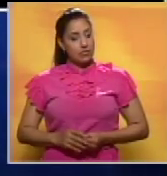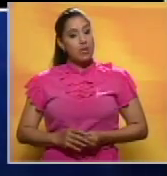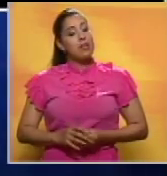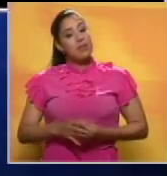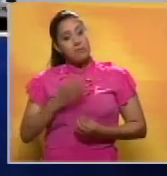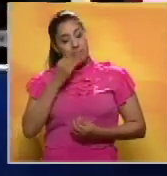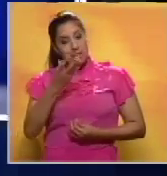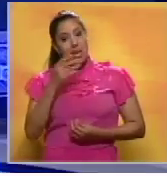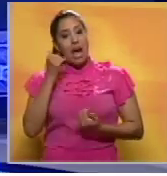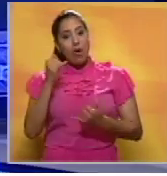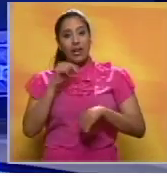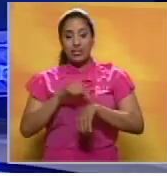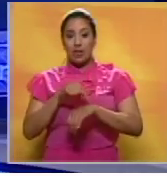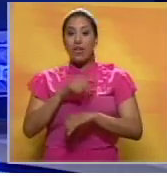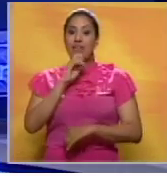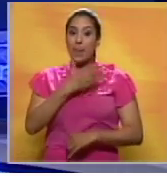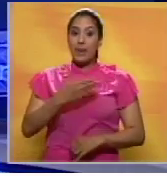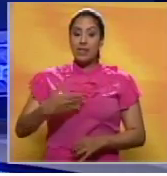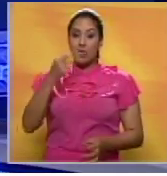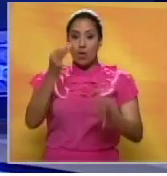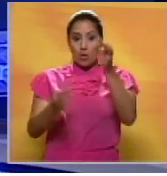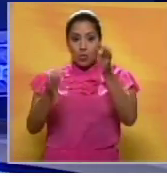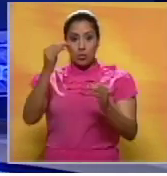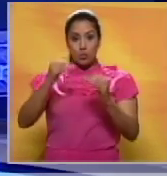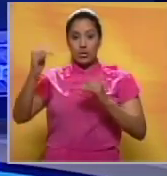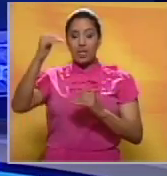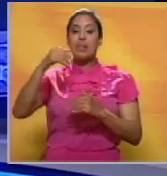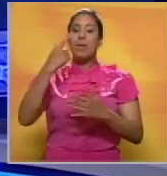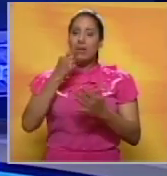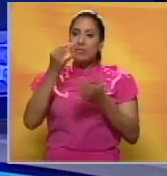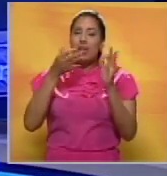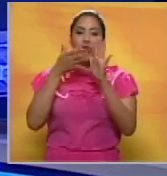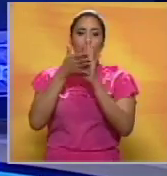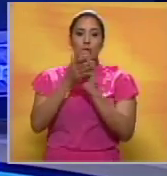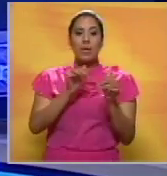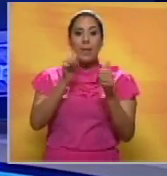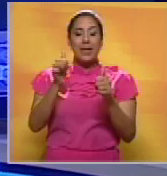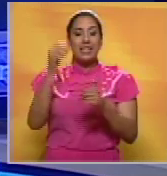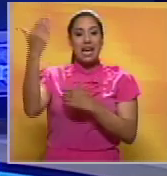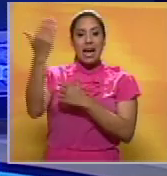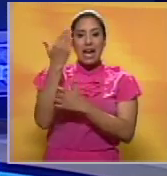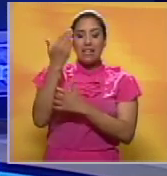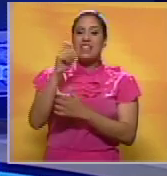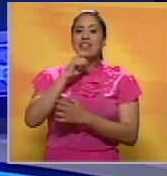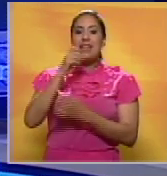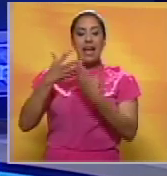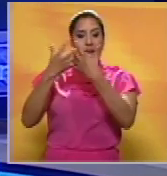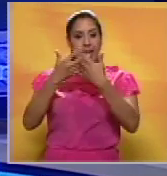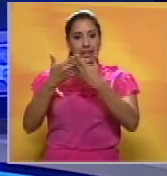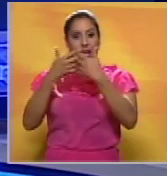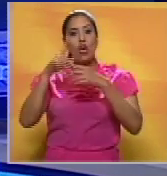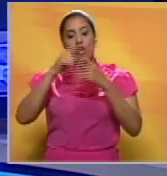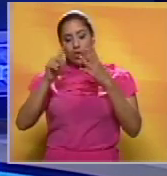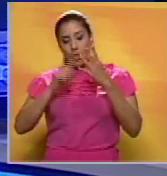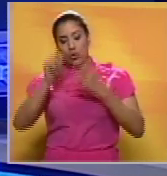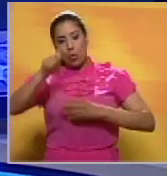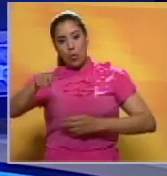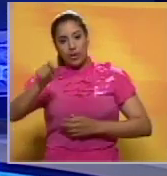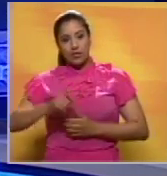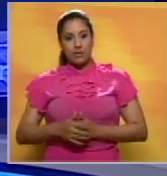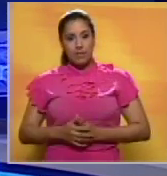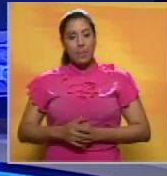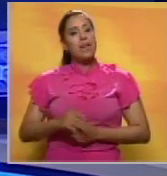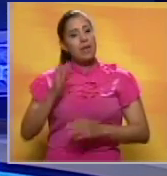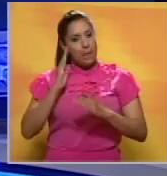Bien, eran declaraciones a esta hora del presidente del Tribunal Supremo de Justicia pronunciándose a partir de las sanciones impuestas por Estados Unidos a él y a otros